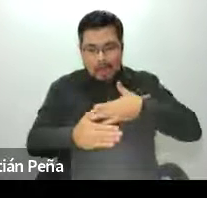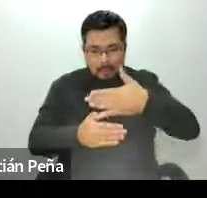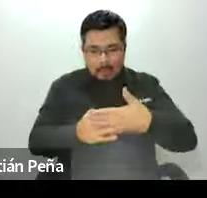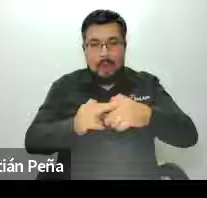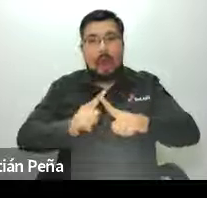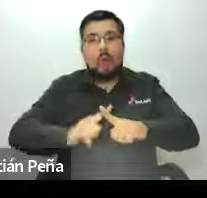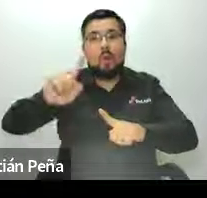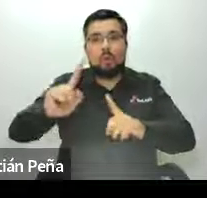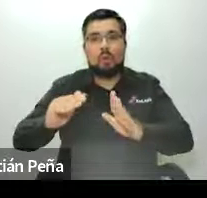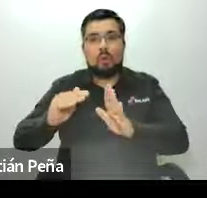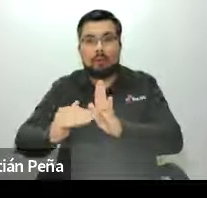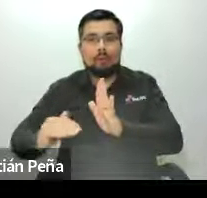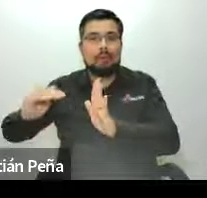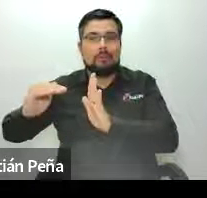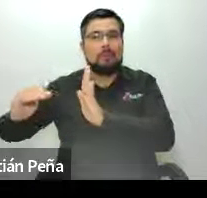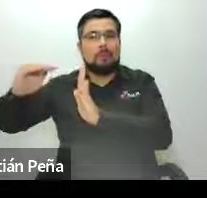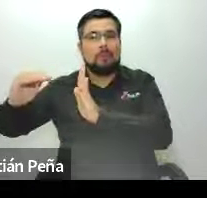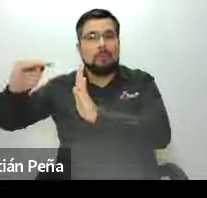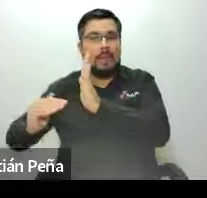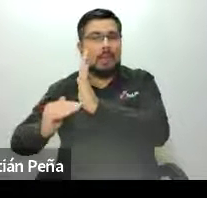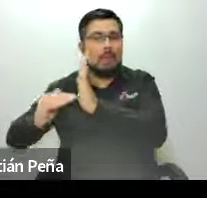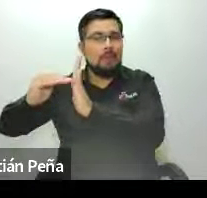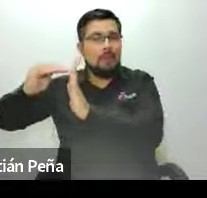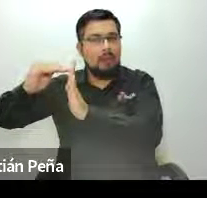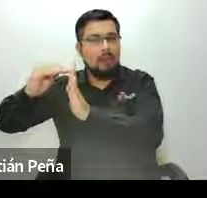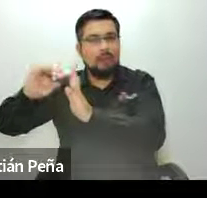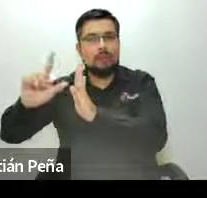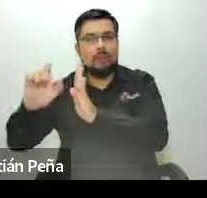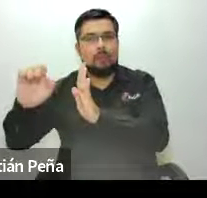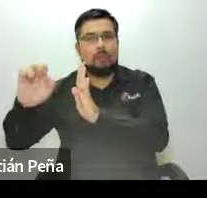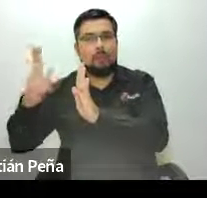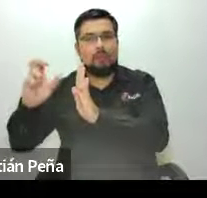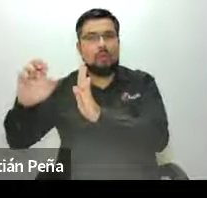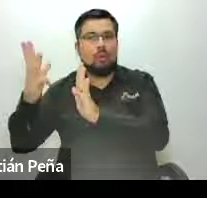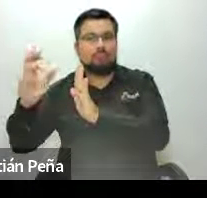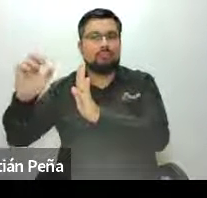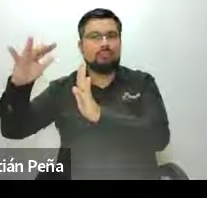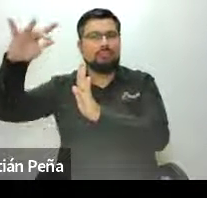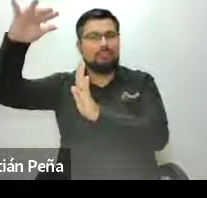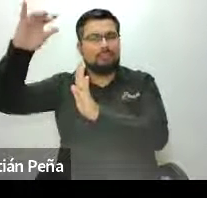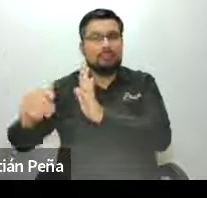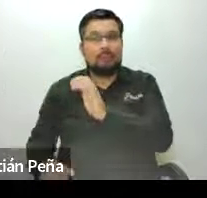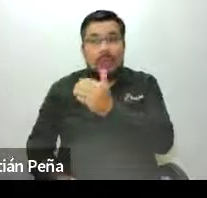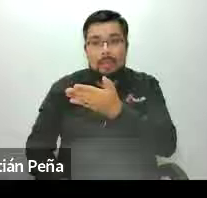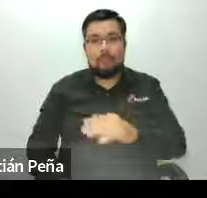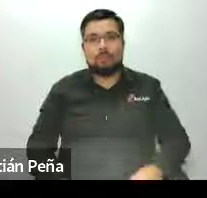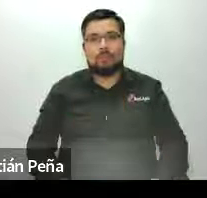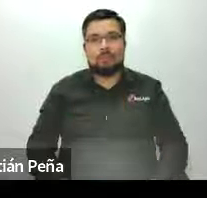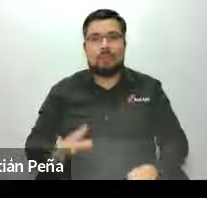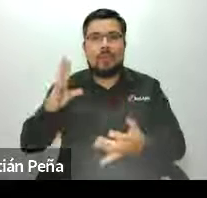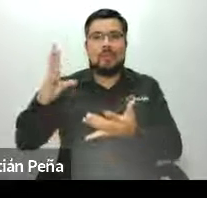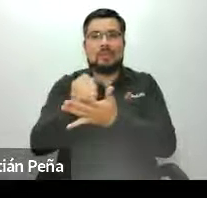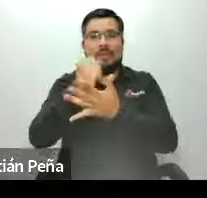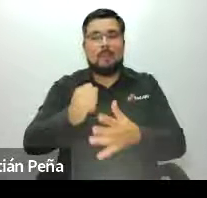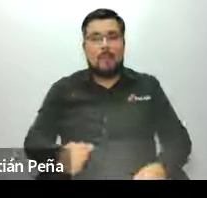niveles considerando los mismos criterios. Eso de alguna manera es lo que creo que vas a poner ahora, Lilita, ¿no?